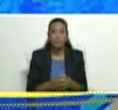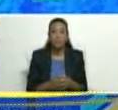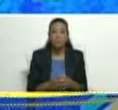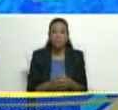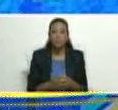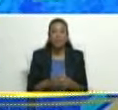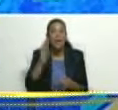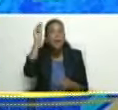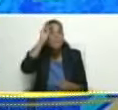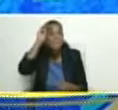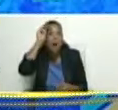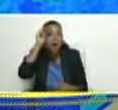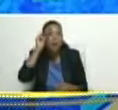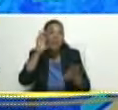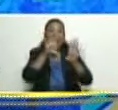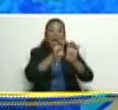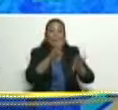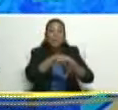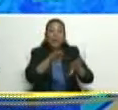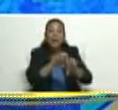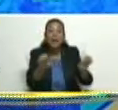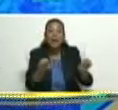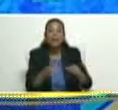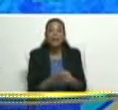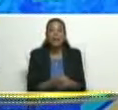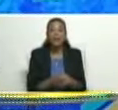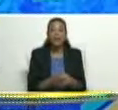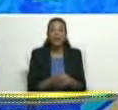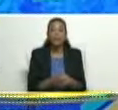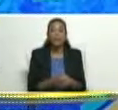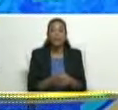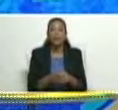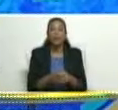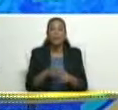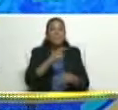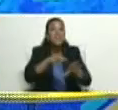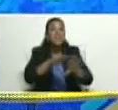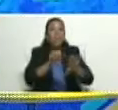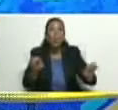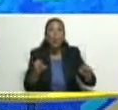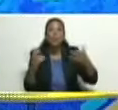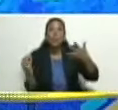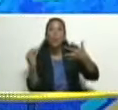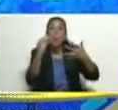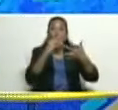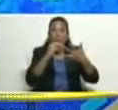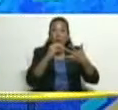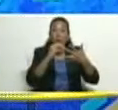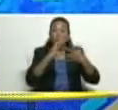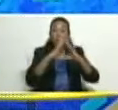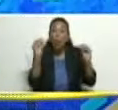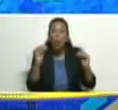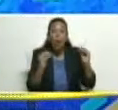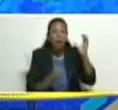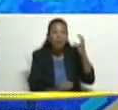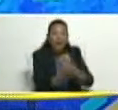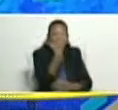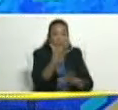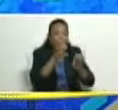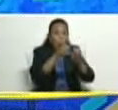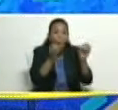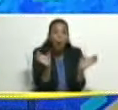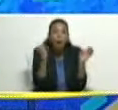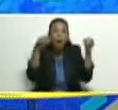la maestra mayor y toda la estructura del Ministerio de Educación, toda la estructura